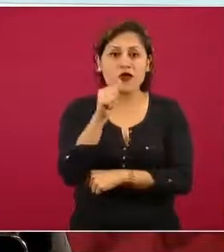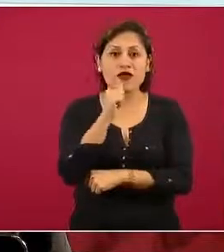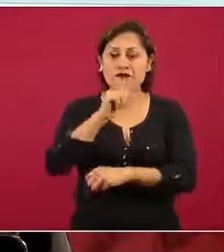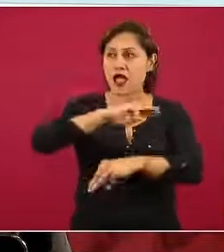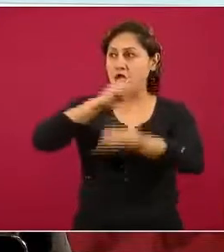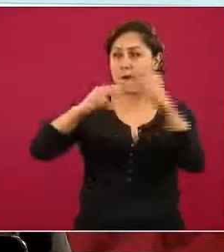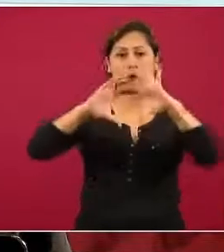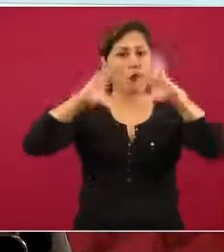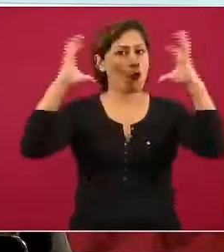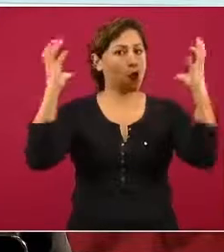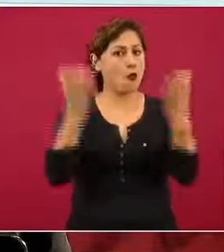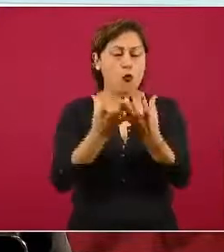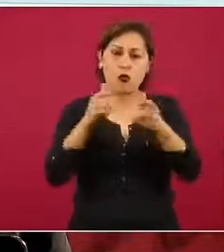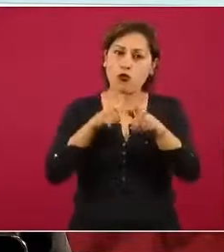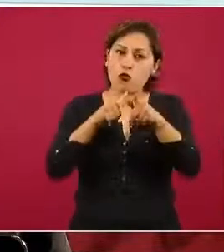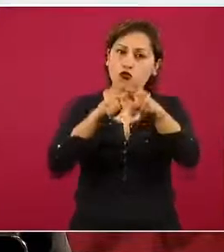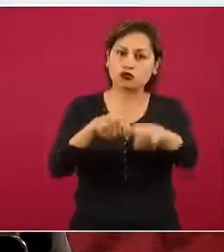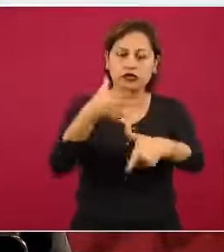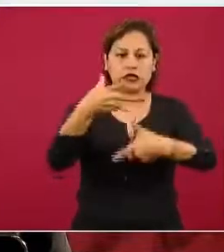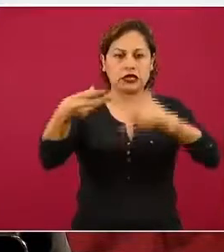país. La que sigue, por favor.